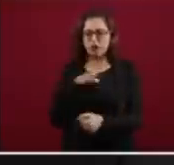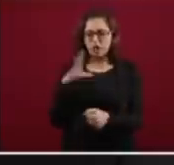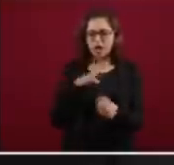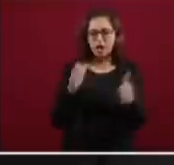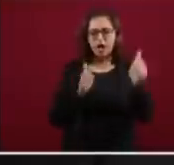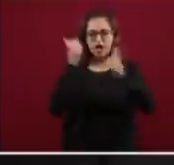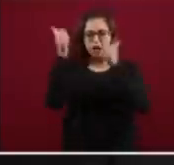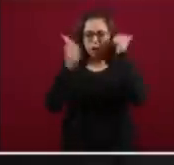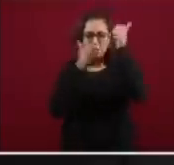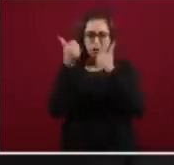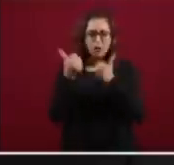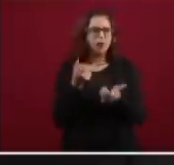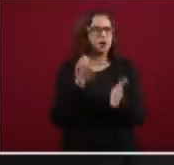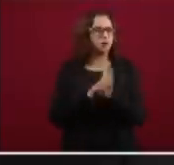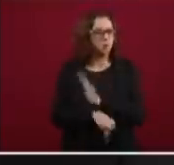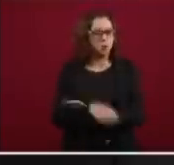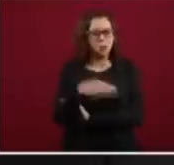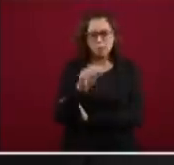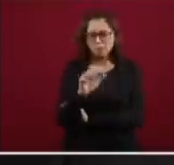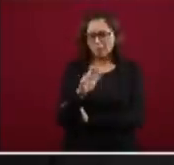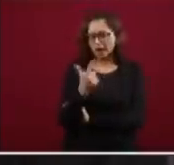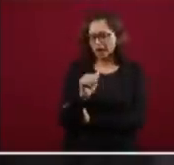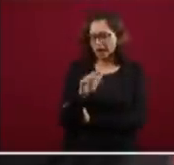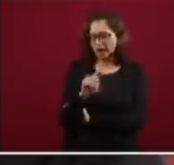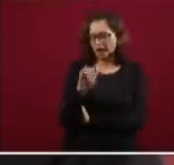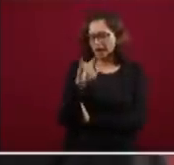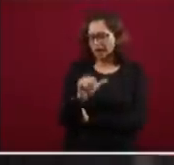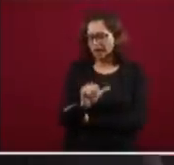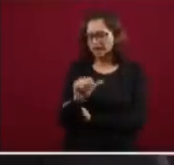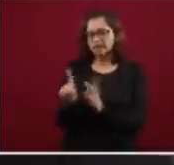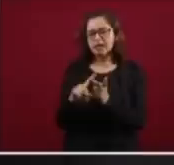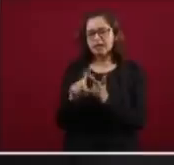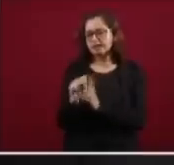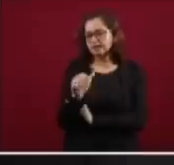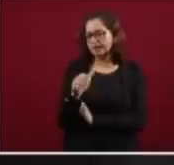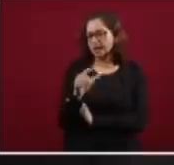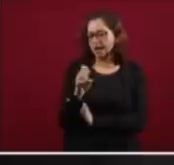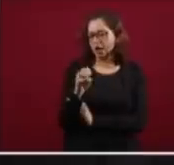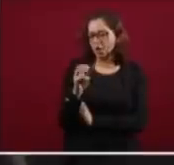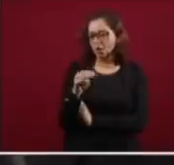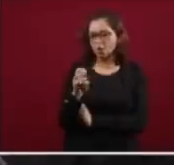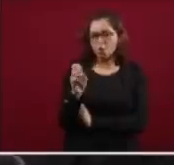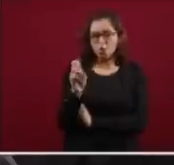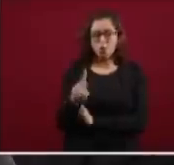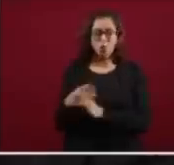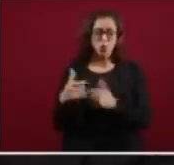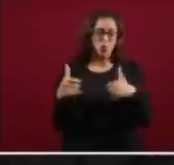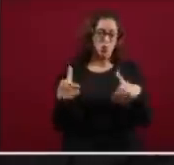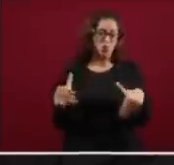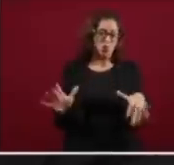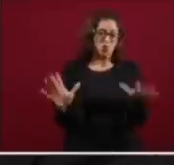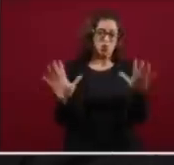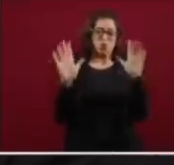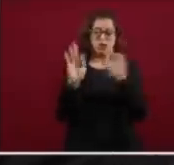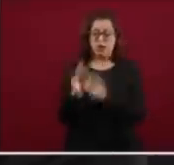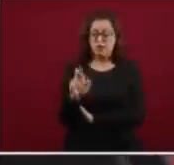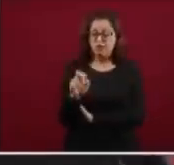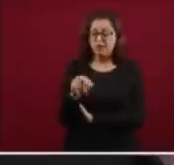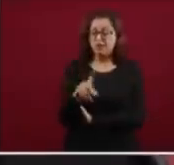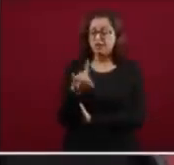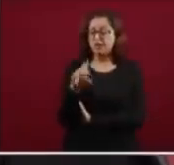margarita nolasco salomón anmat bueno fernando